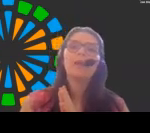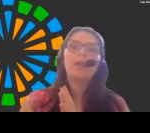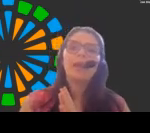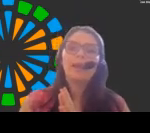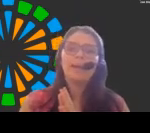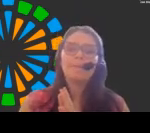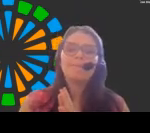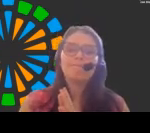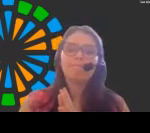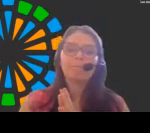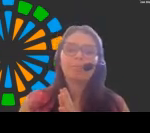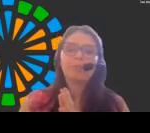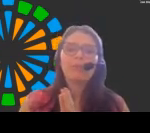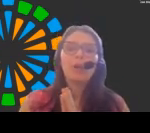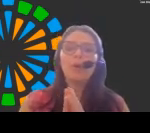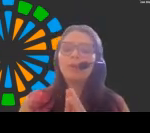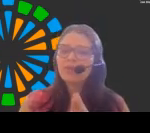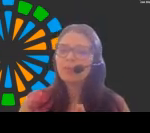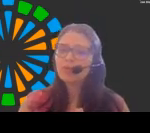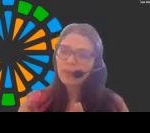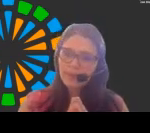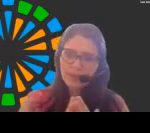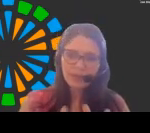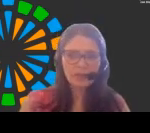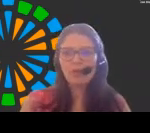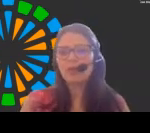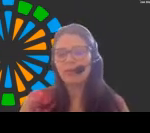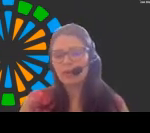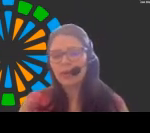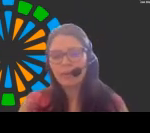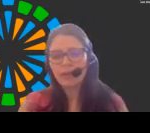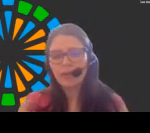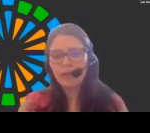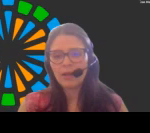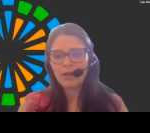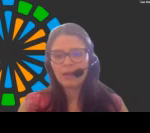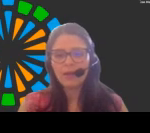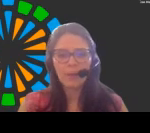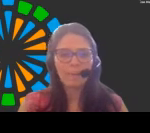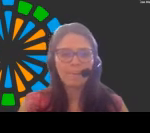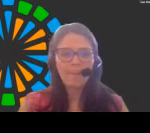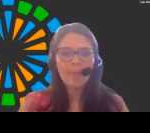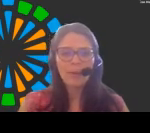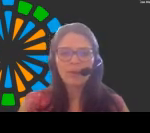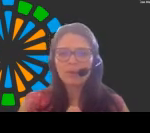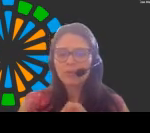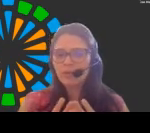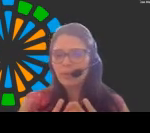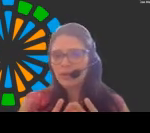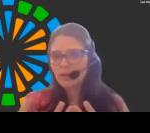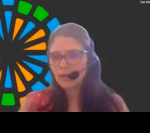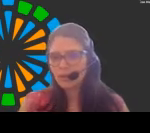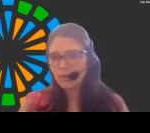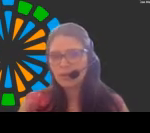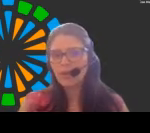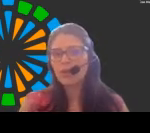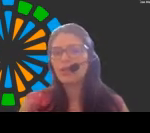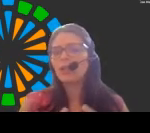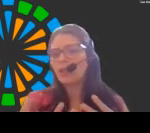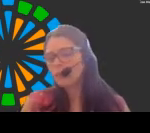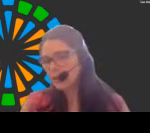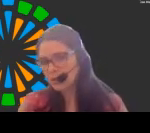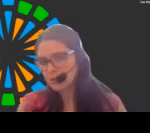olvidado cuando hacemos una presentación y es una buena práctica que les dejo Cuando hacemos una presentación